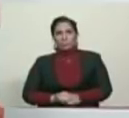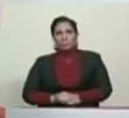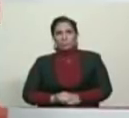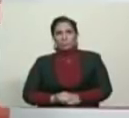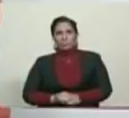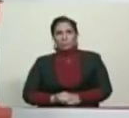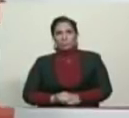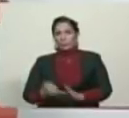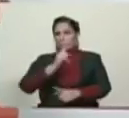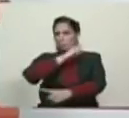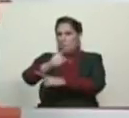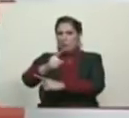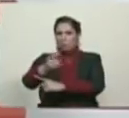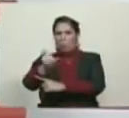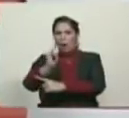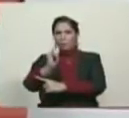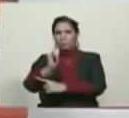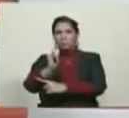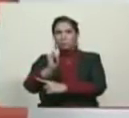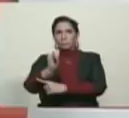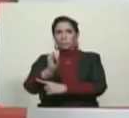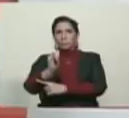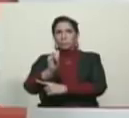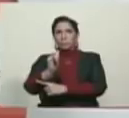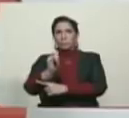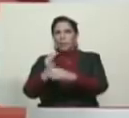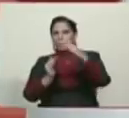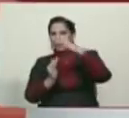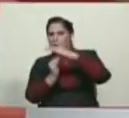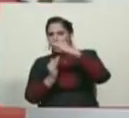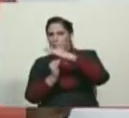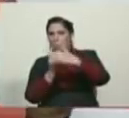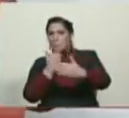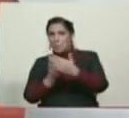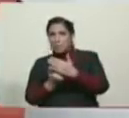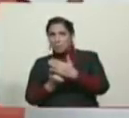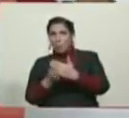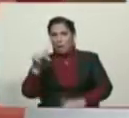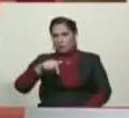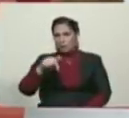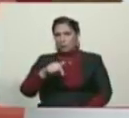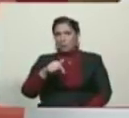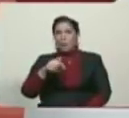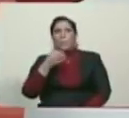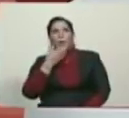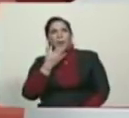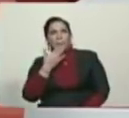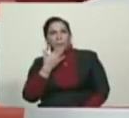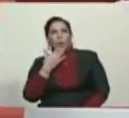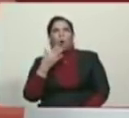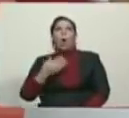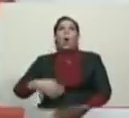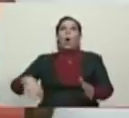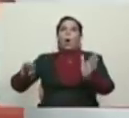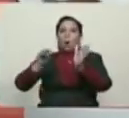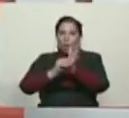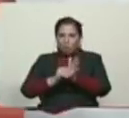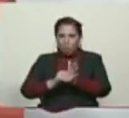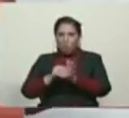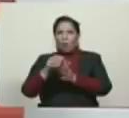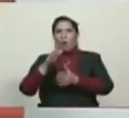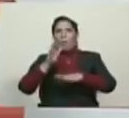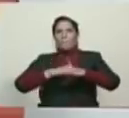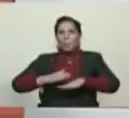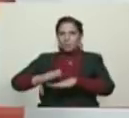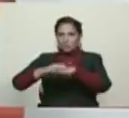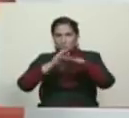un mando. Epa, tiempo, pedimos tiempo, vengan acá, vamos a devolvernos a la situación inicial. Henry